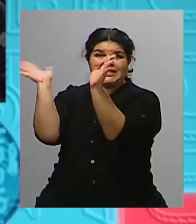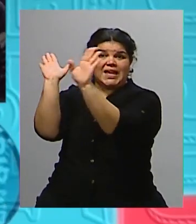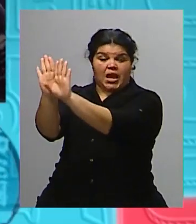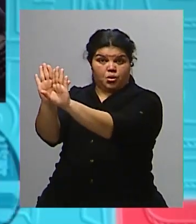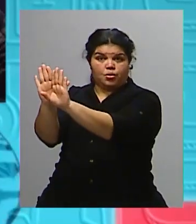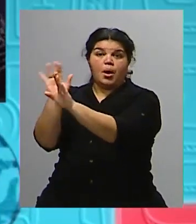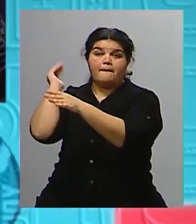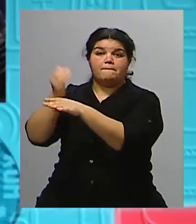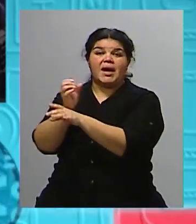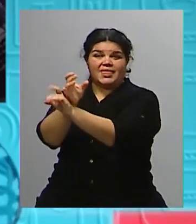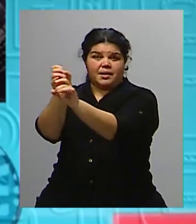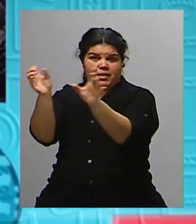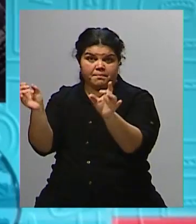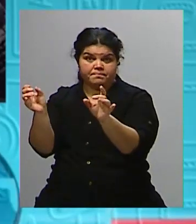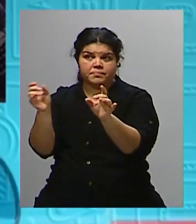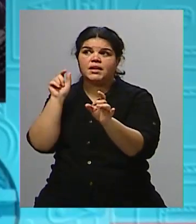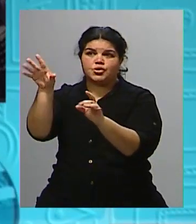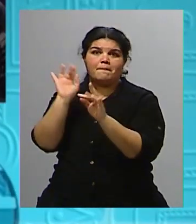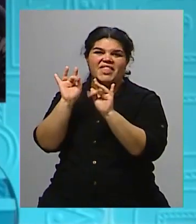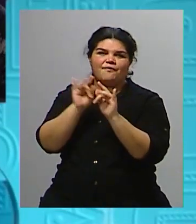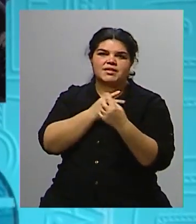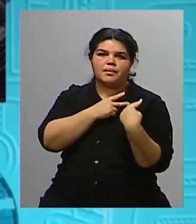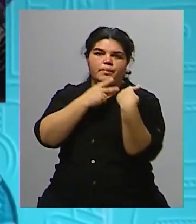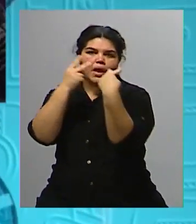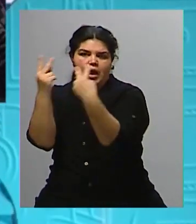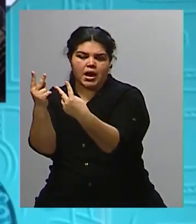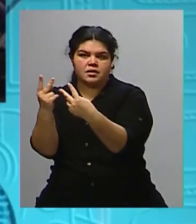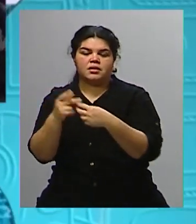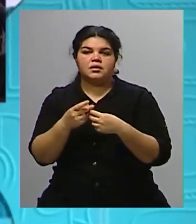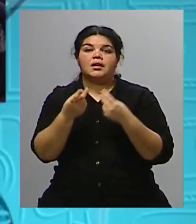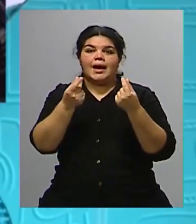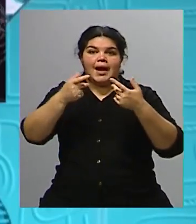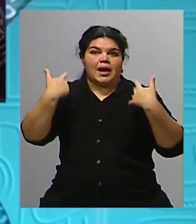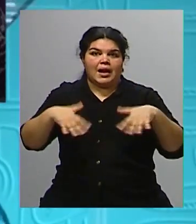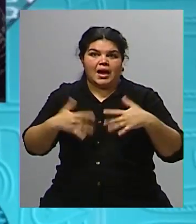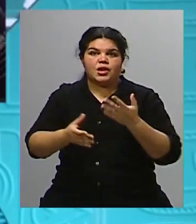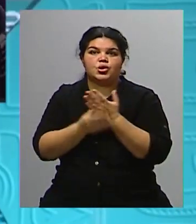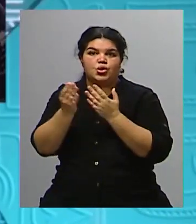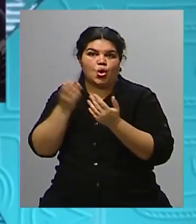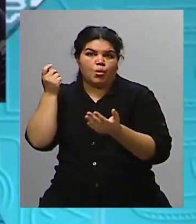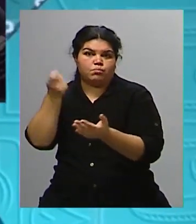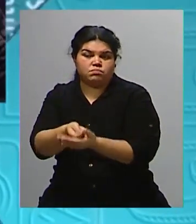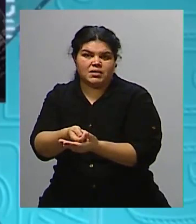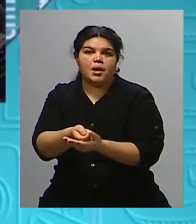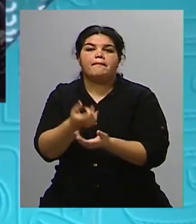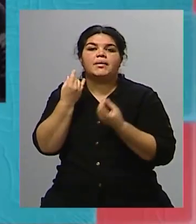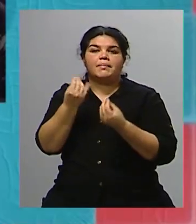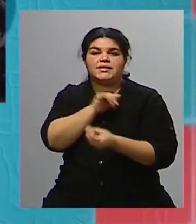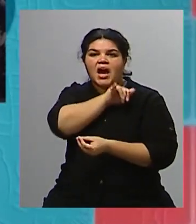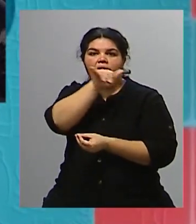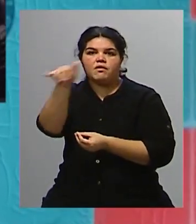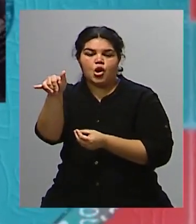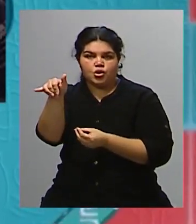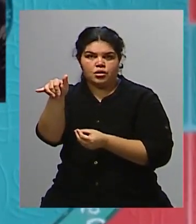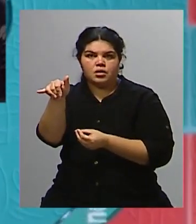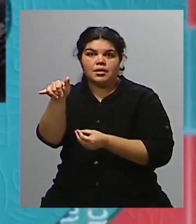fue mucho más difícil. Sí. Los costos de irse, porque los pasajes aéreos están sumamente caros, imposibilitan que la gente se vaya, digamos. Podríamos explicarlo